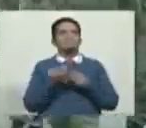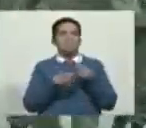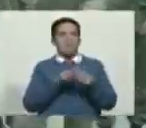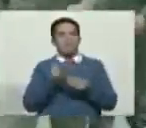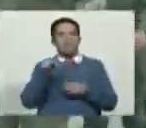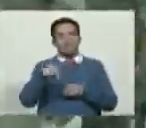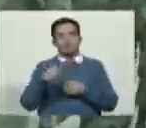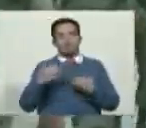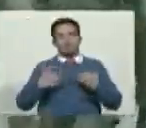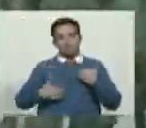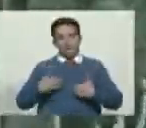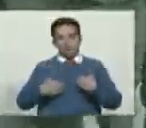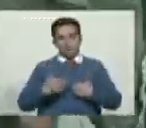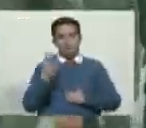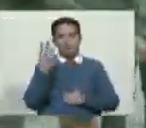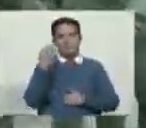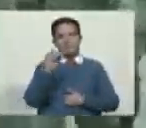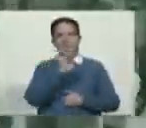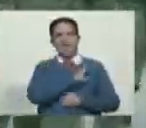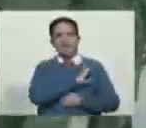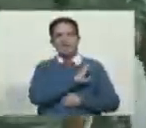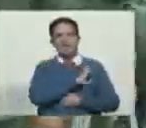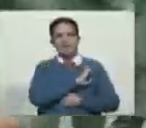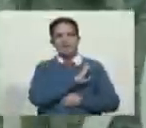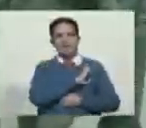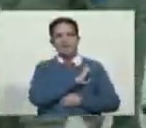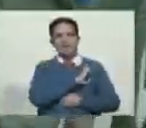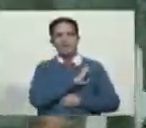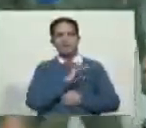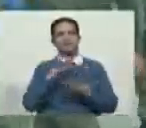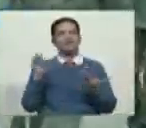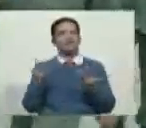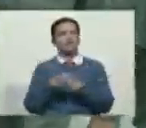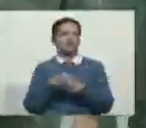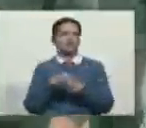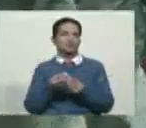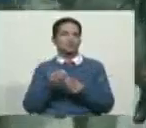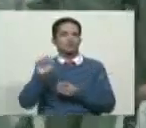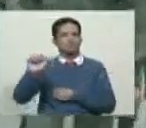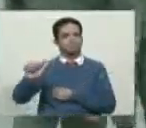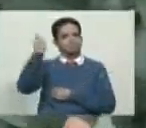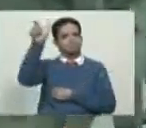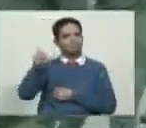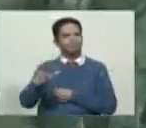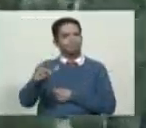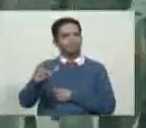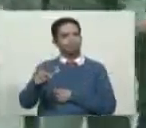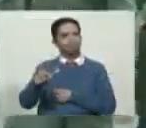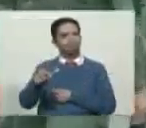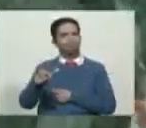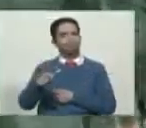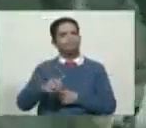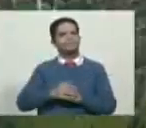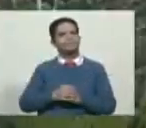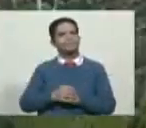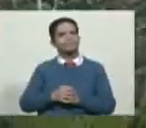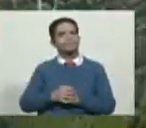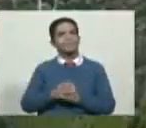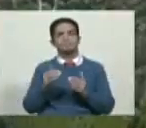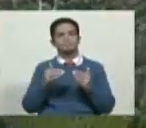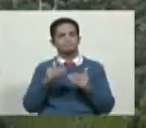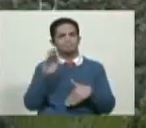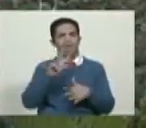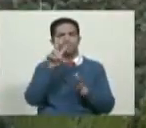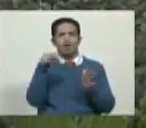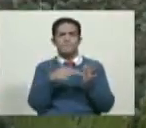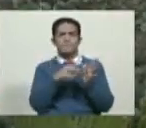En esta jornada de trabajo en el ámbito militar junto al comandante en jefe de la Fuerza Armada Nacional Bolivariana, más de